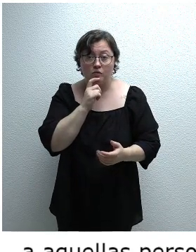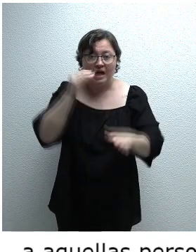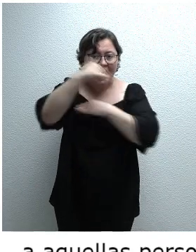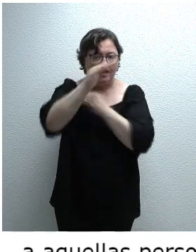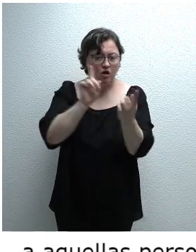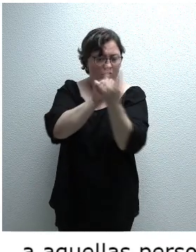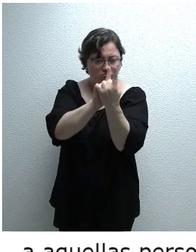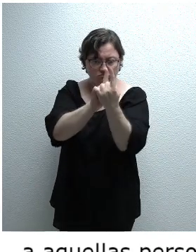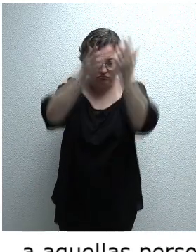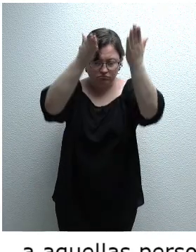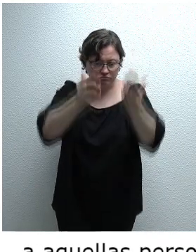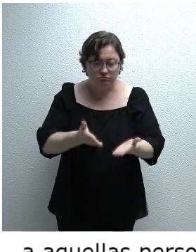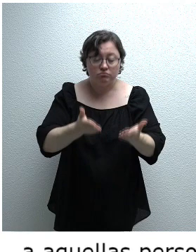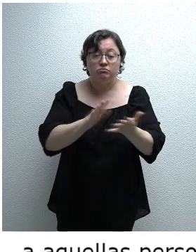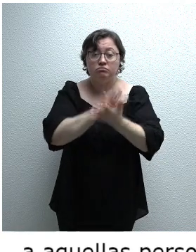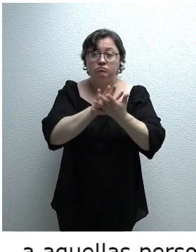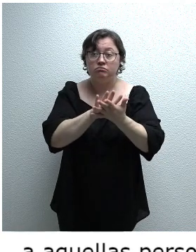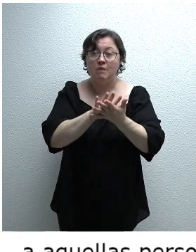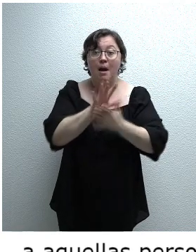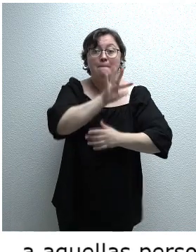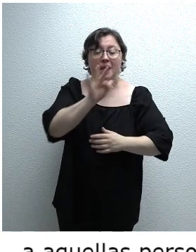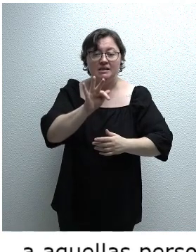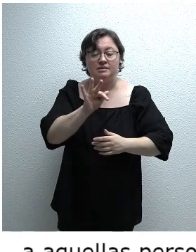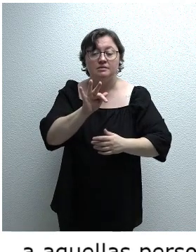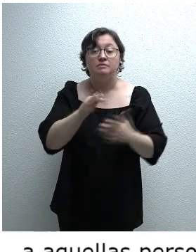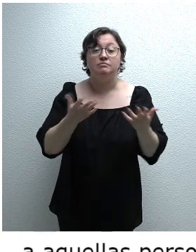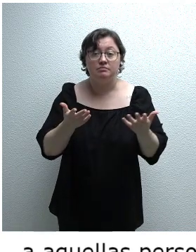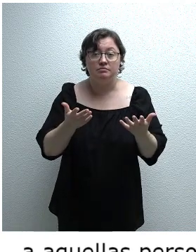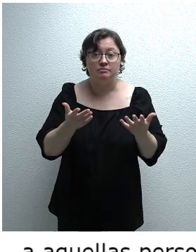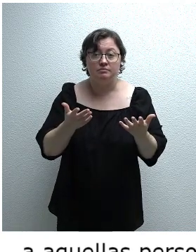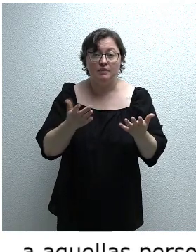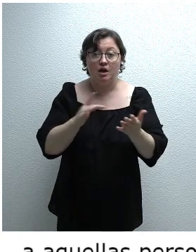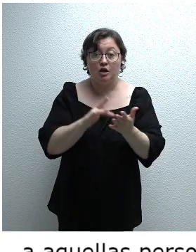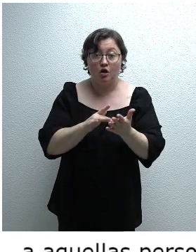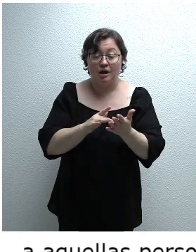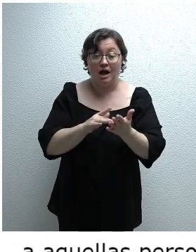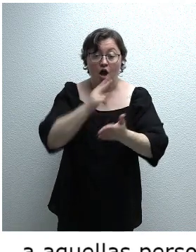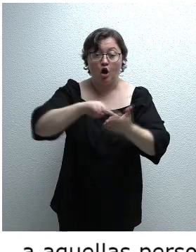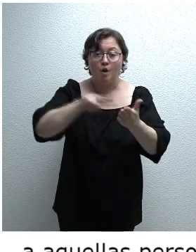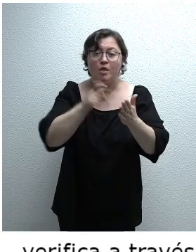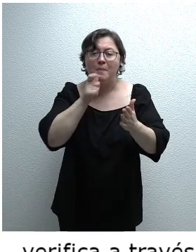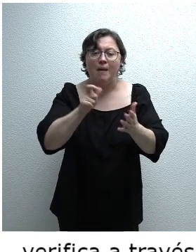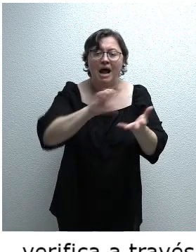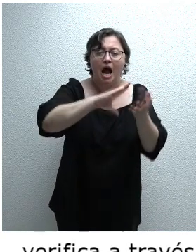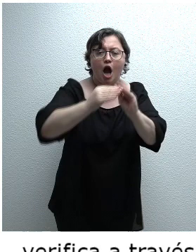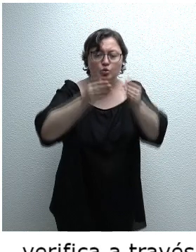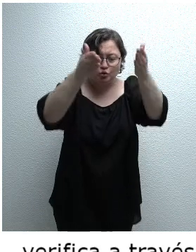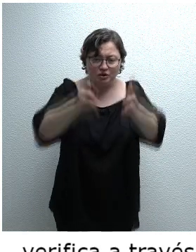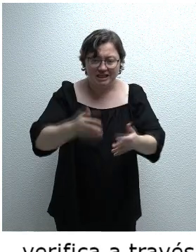atención personalizada y de la asunción de aquellos que la Convención llama ajustes